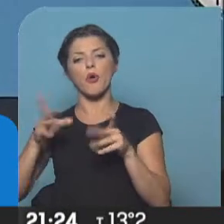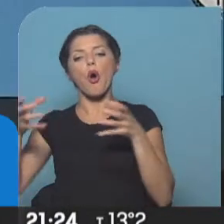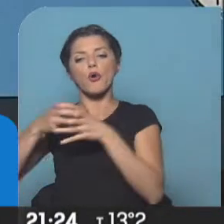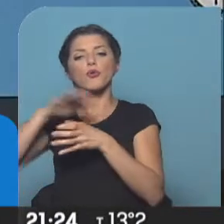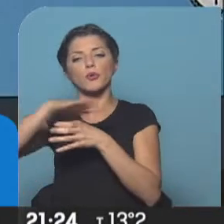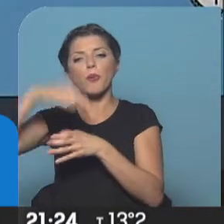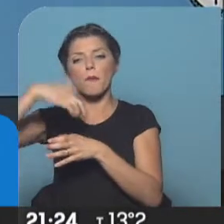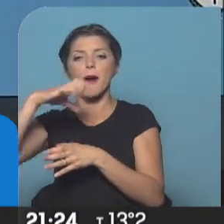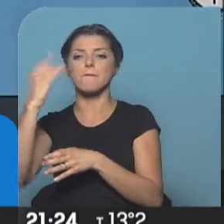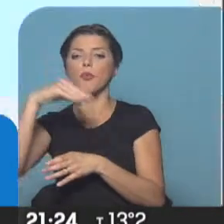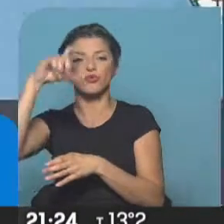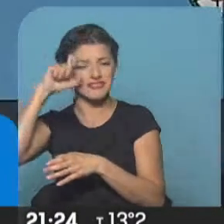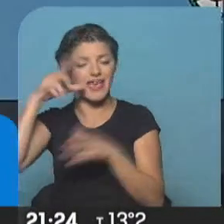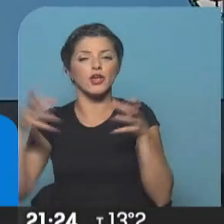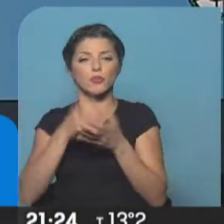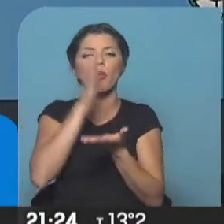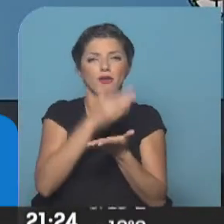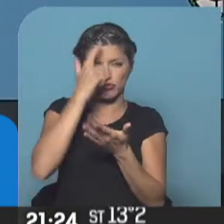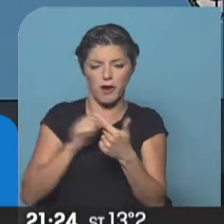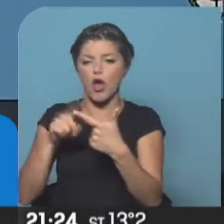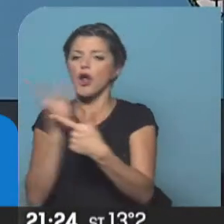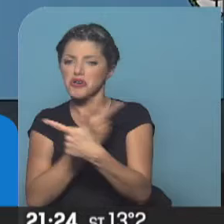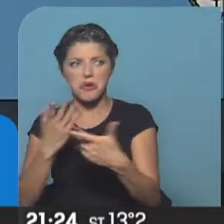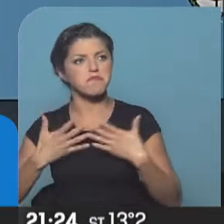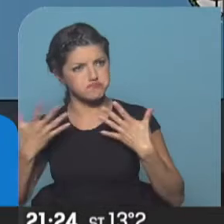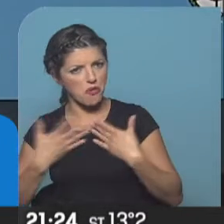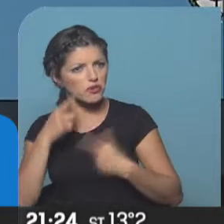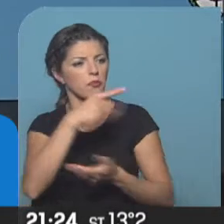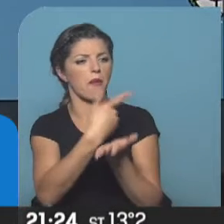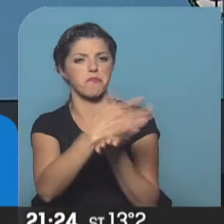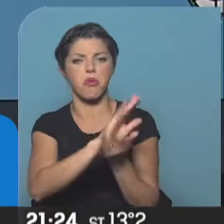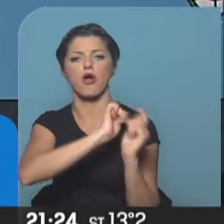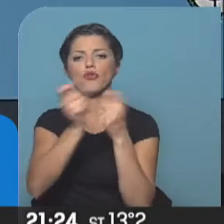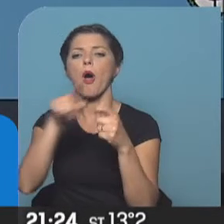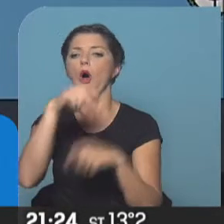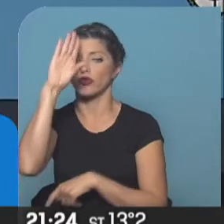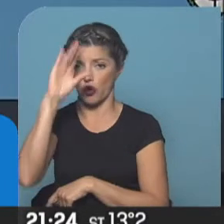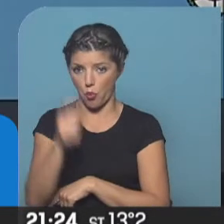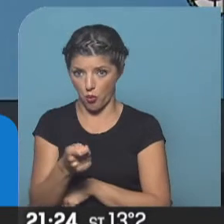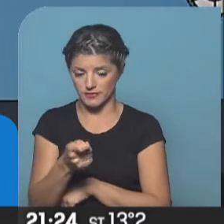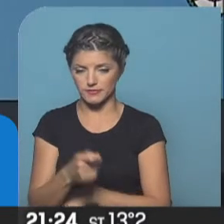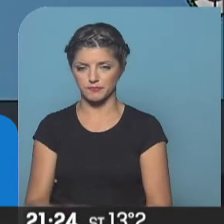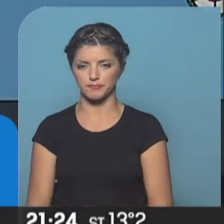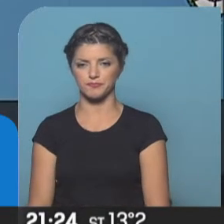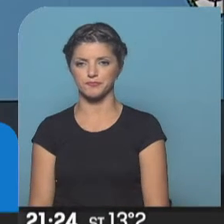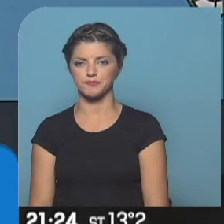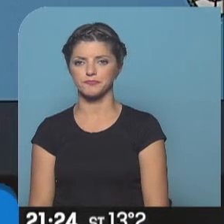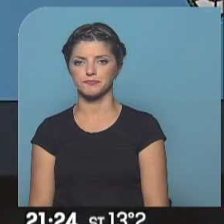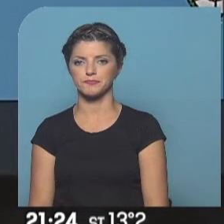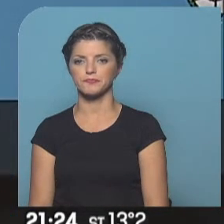derechos humanos celebraron la decisión de la Cámara Federal de Apelaciones de Comodoro Rivadavia, que apartó finalmente al juez Guido Otranto.